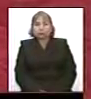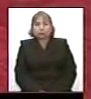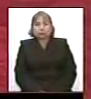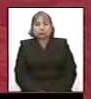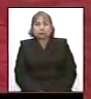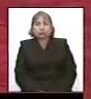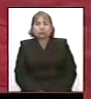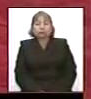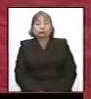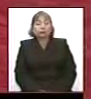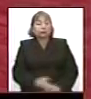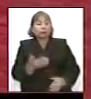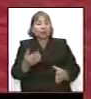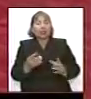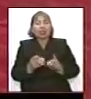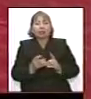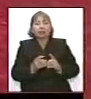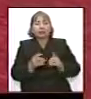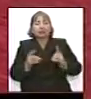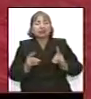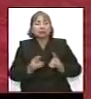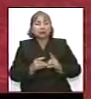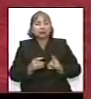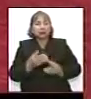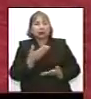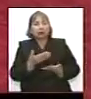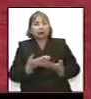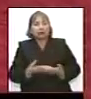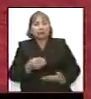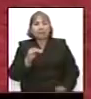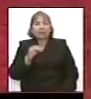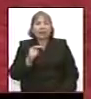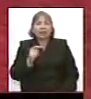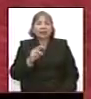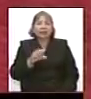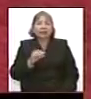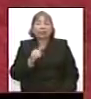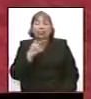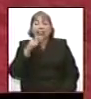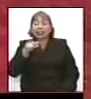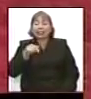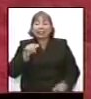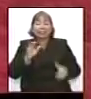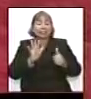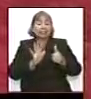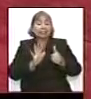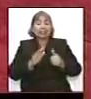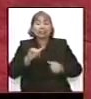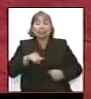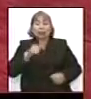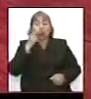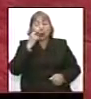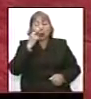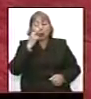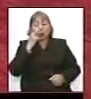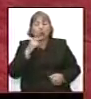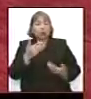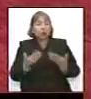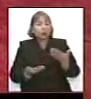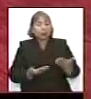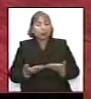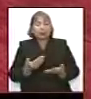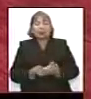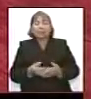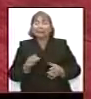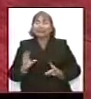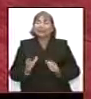Al distrito de Manantay, provincia de Coronel Portillo, que este 6 de junio de 2019 cumple su 13º